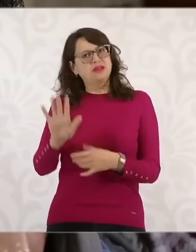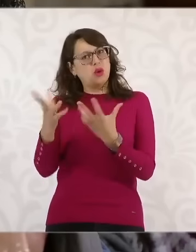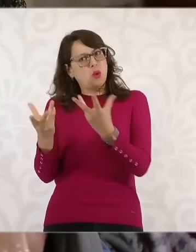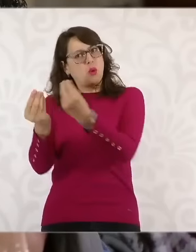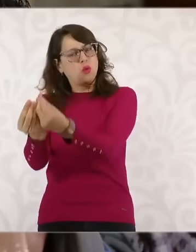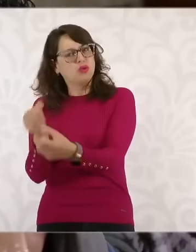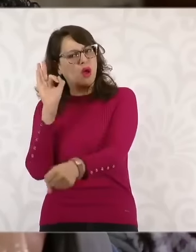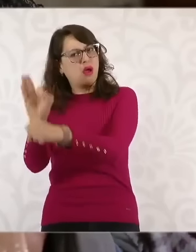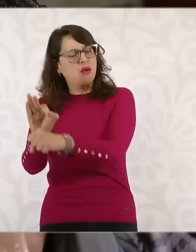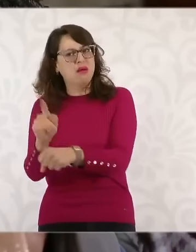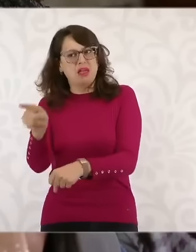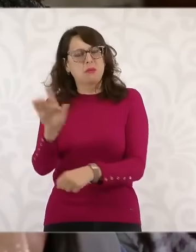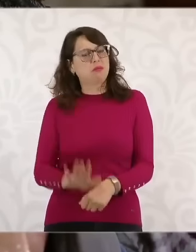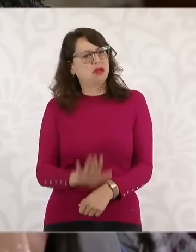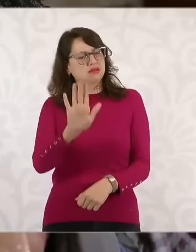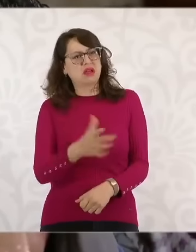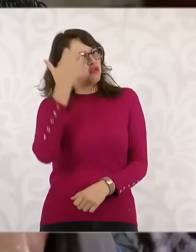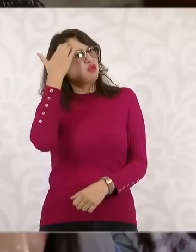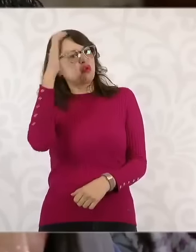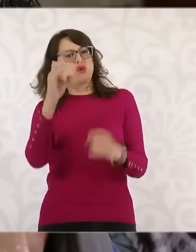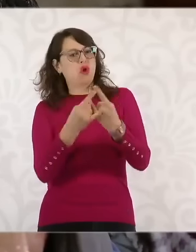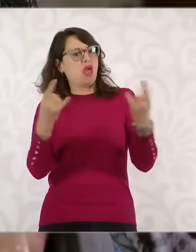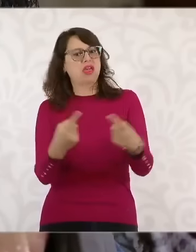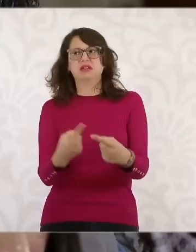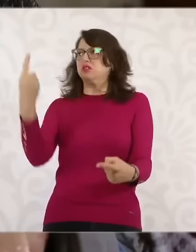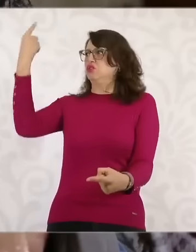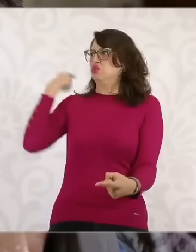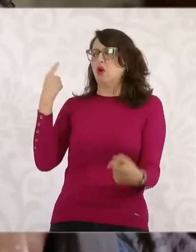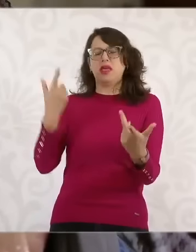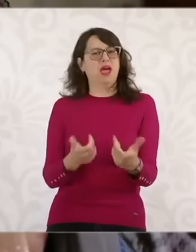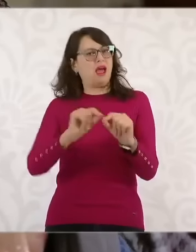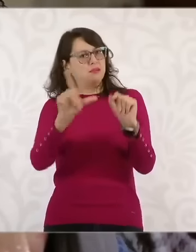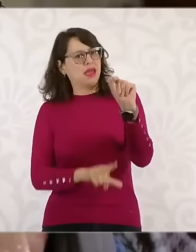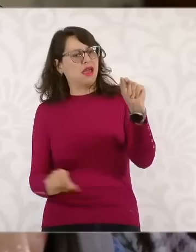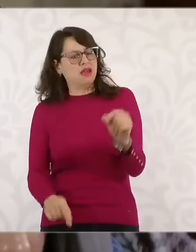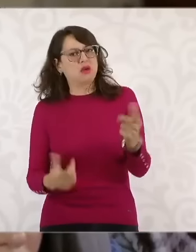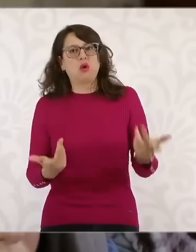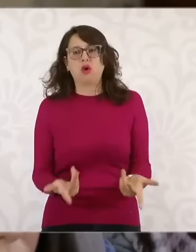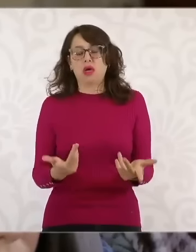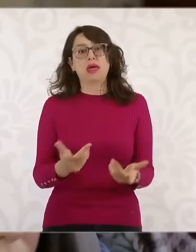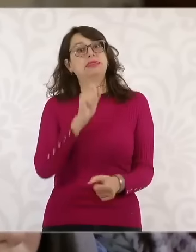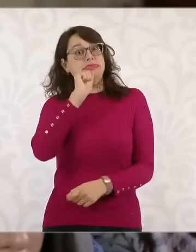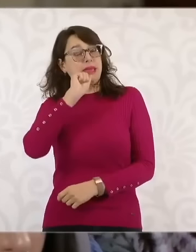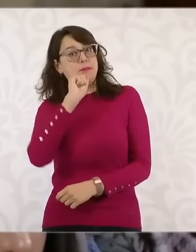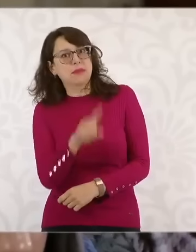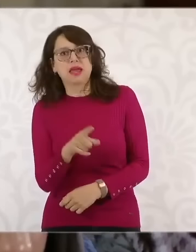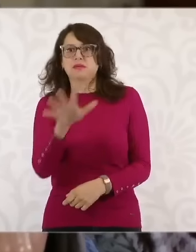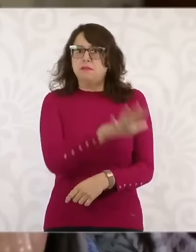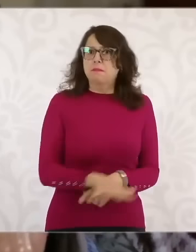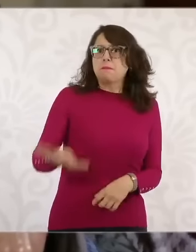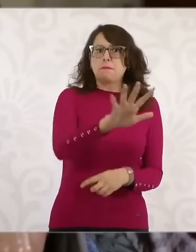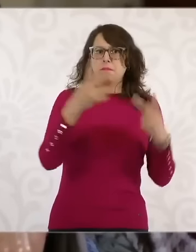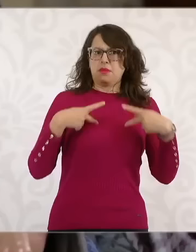también en este caso particular desconociendo el mandato popular que ellos aceptaron al acompañar a la